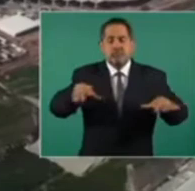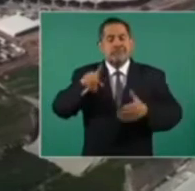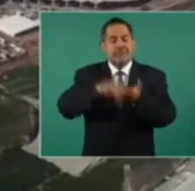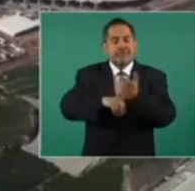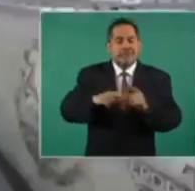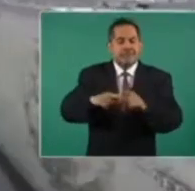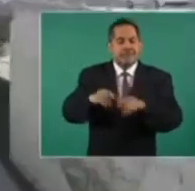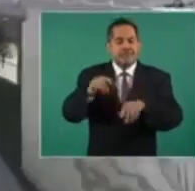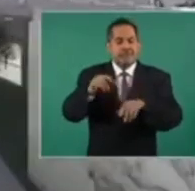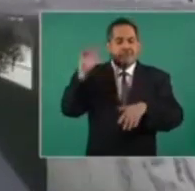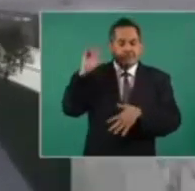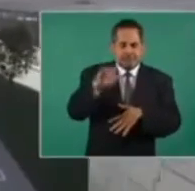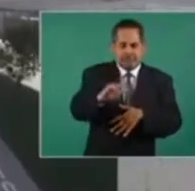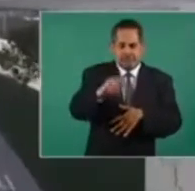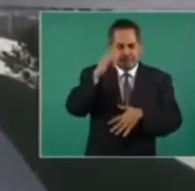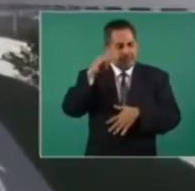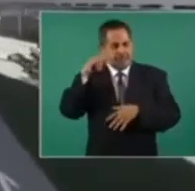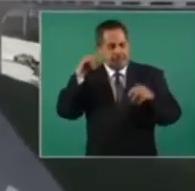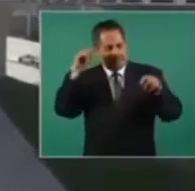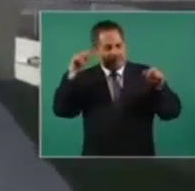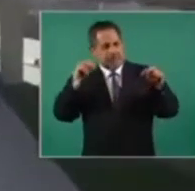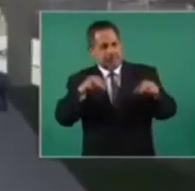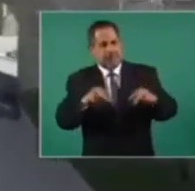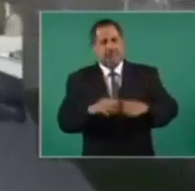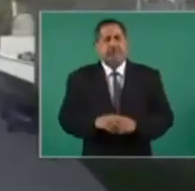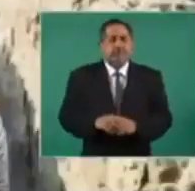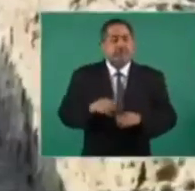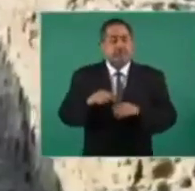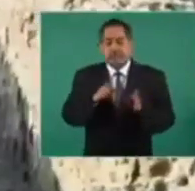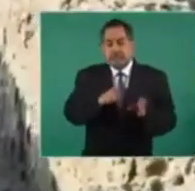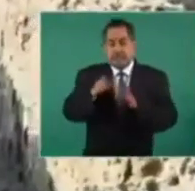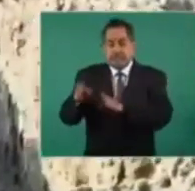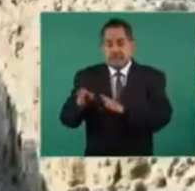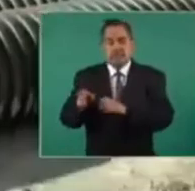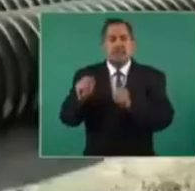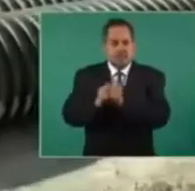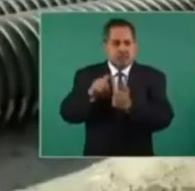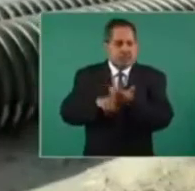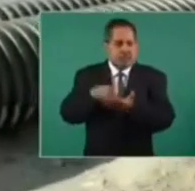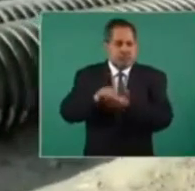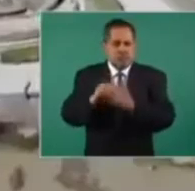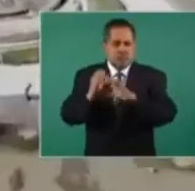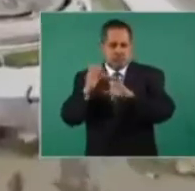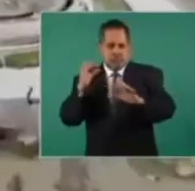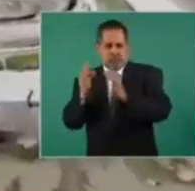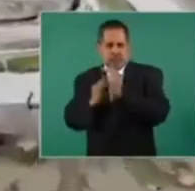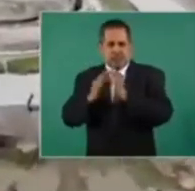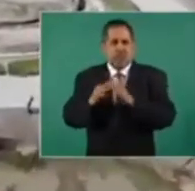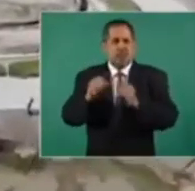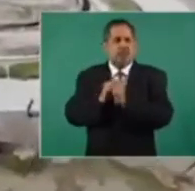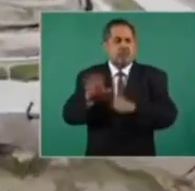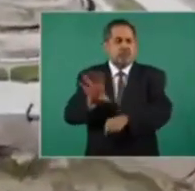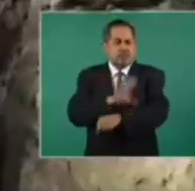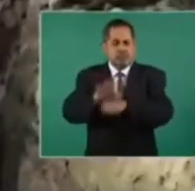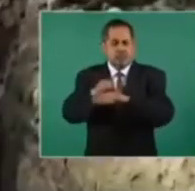las aeronaves. En el eje troncal de circulación y obras complementarias, se continúa con la colocación de tuberías de redes eléctricas,